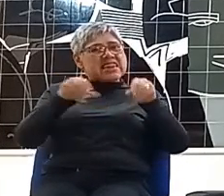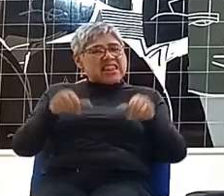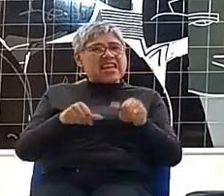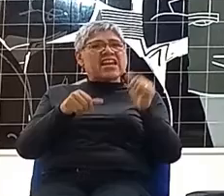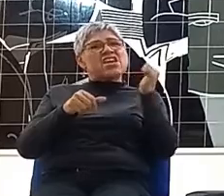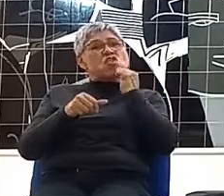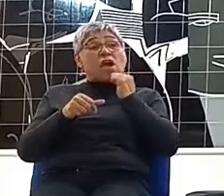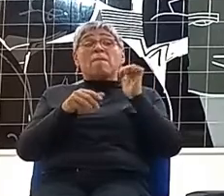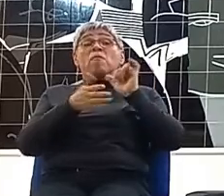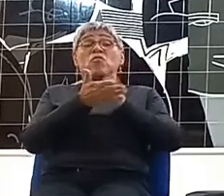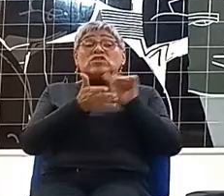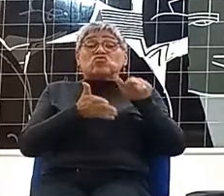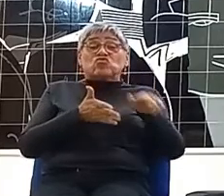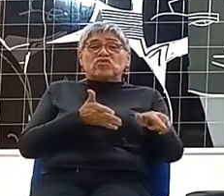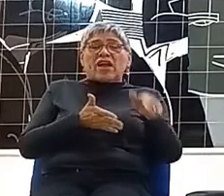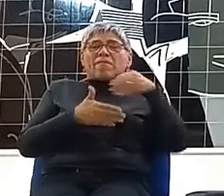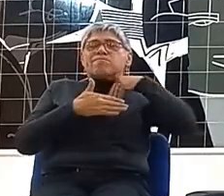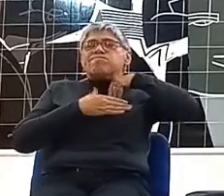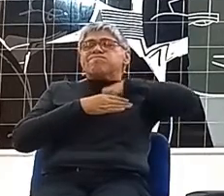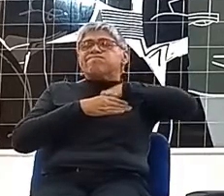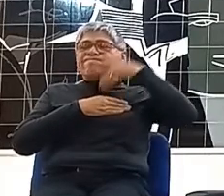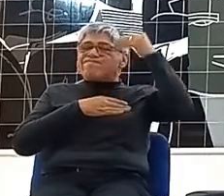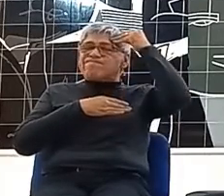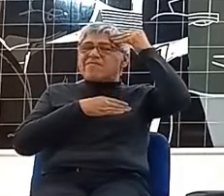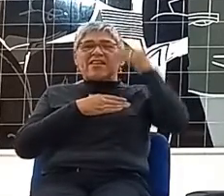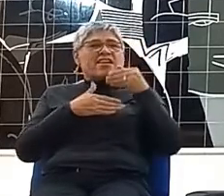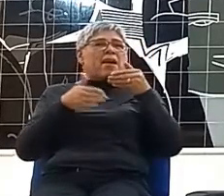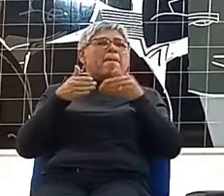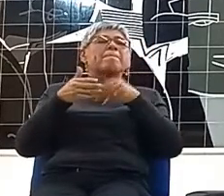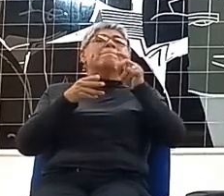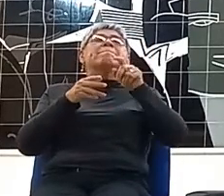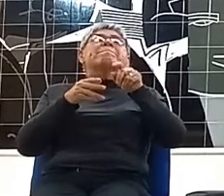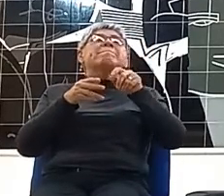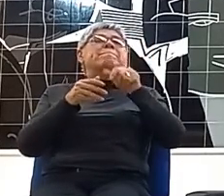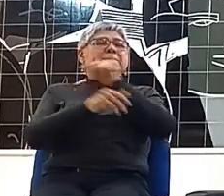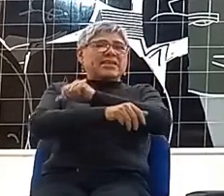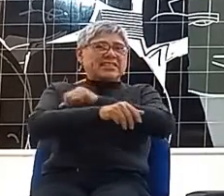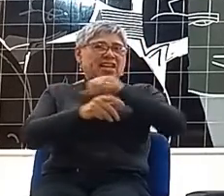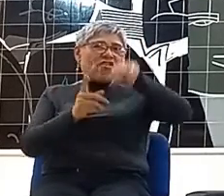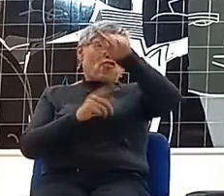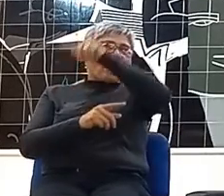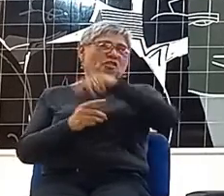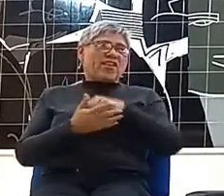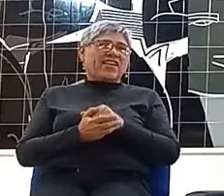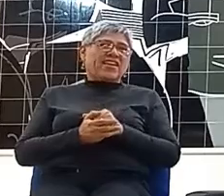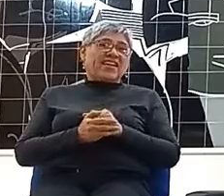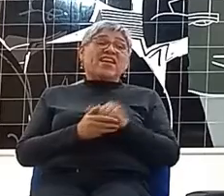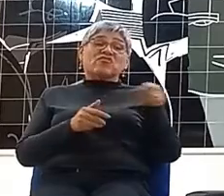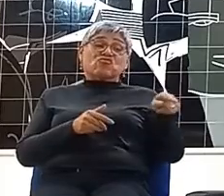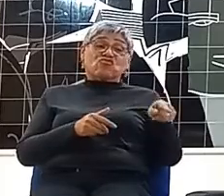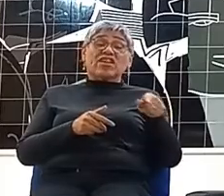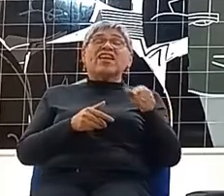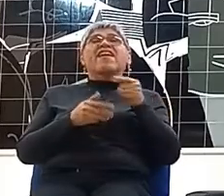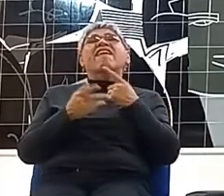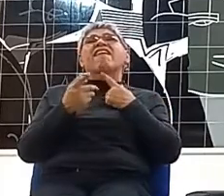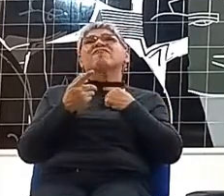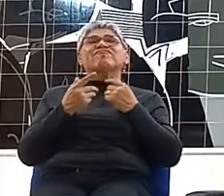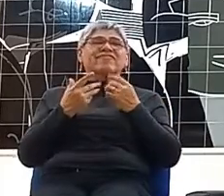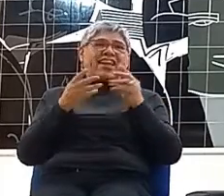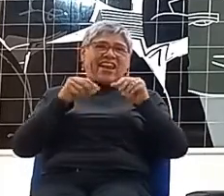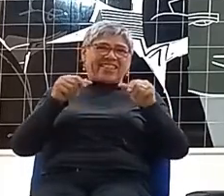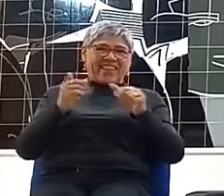estos paseos entre los juegos y el afán de ganar, pues la tierra que pisas fue